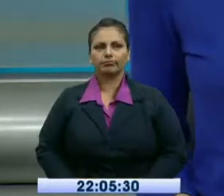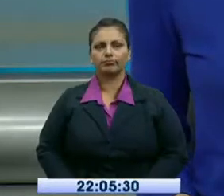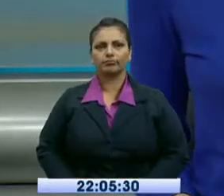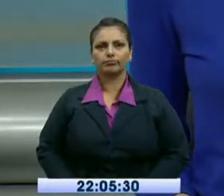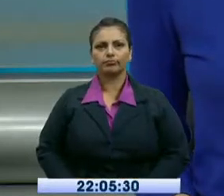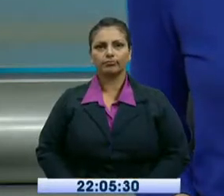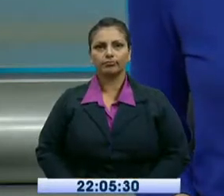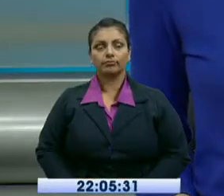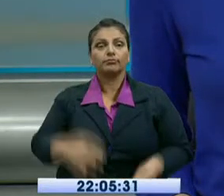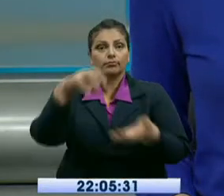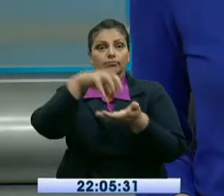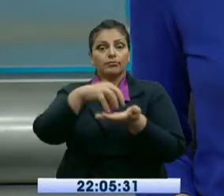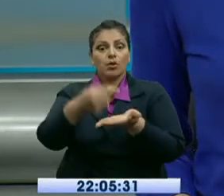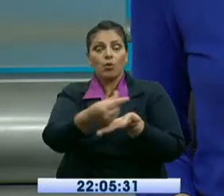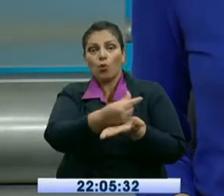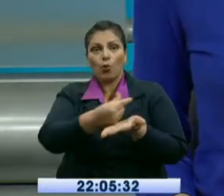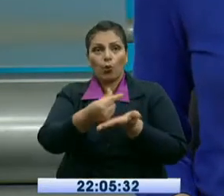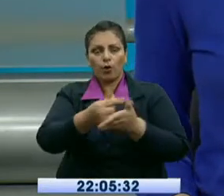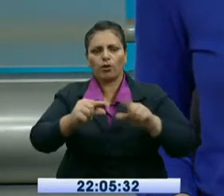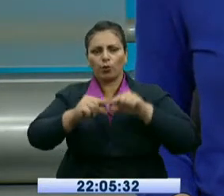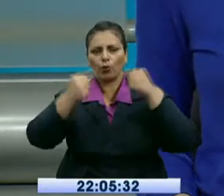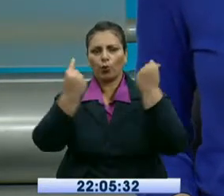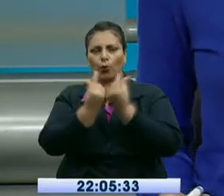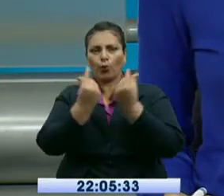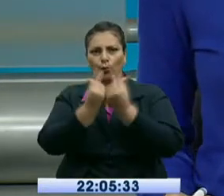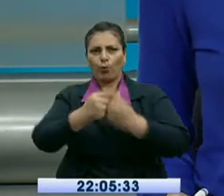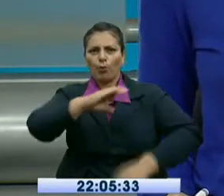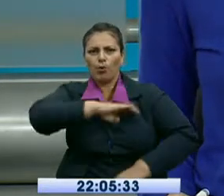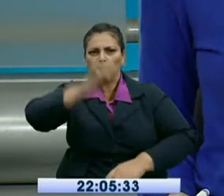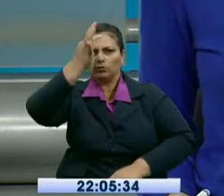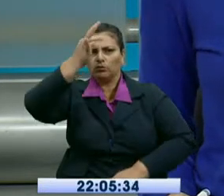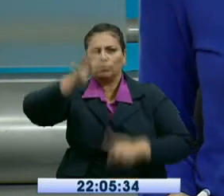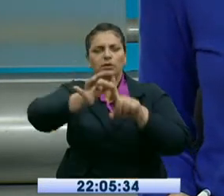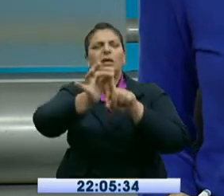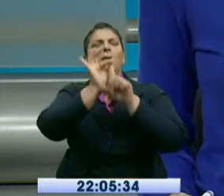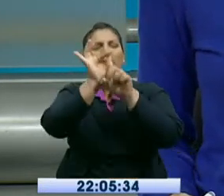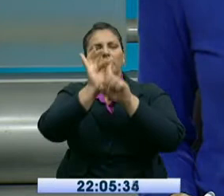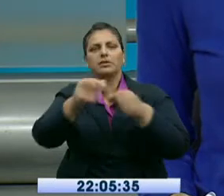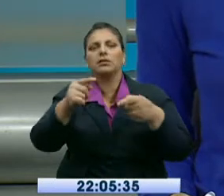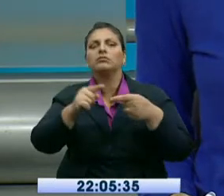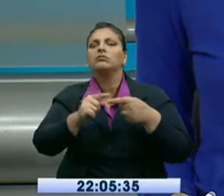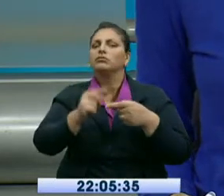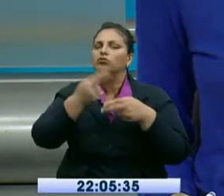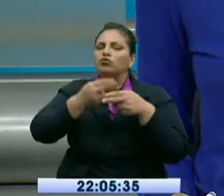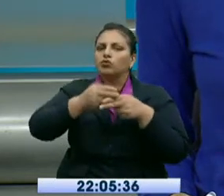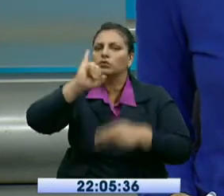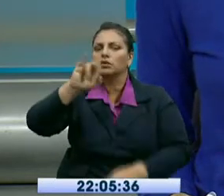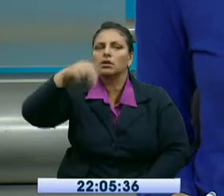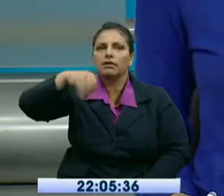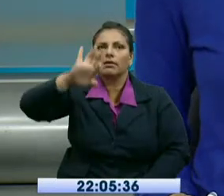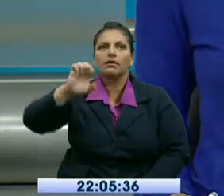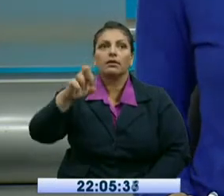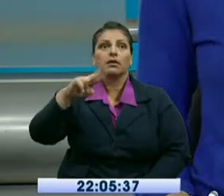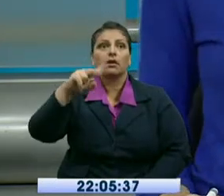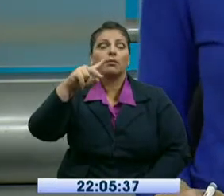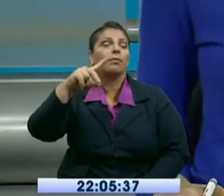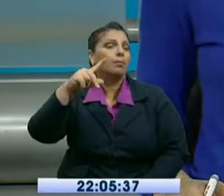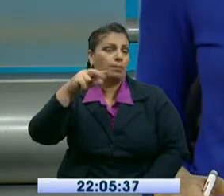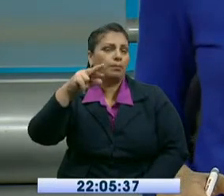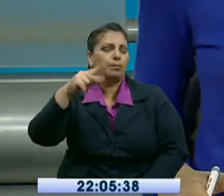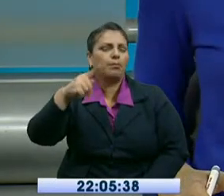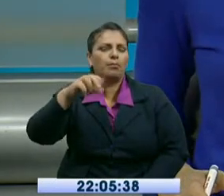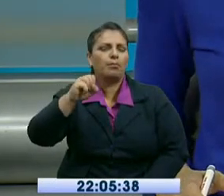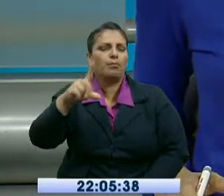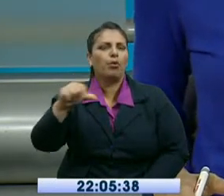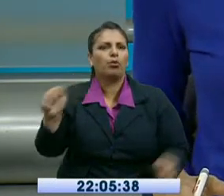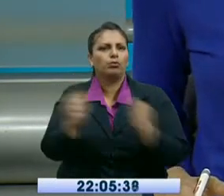en la provincia del guayas agentes de la interpol y de otras unidades policiales capturaron en milagro a un hombre requerido por la